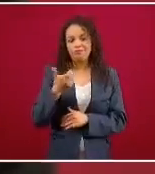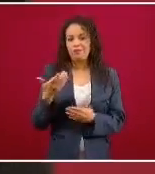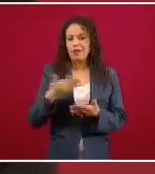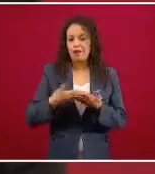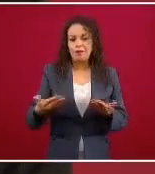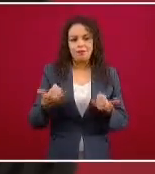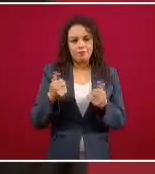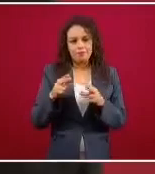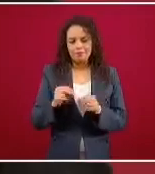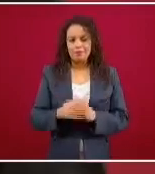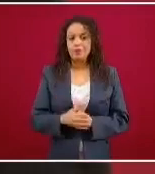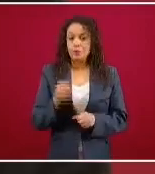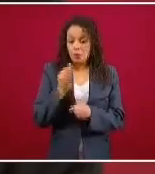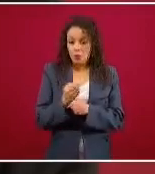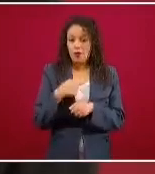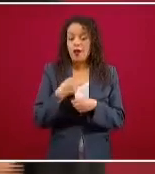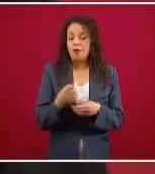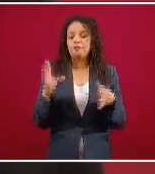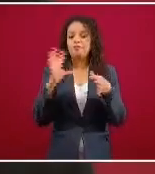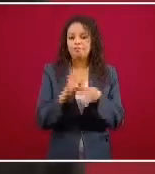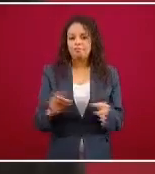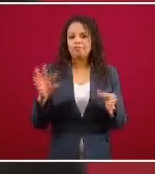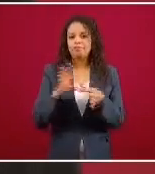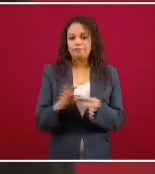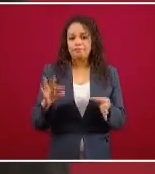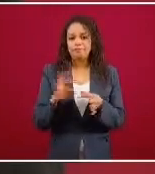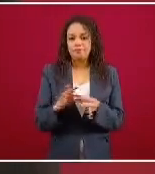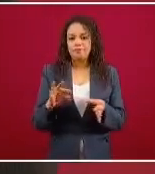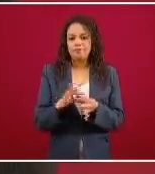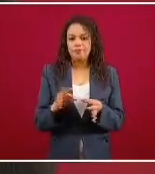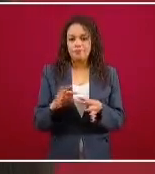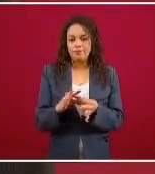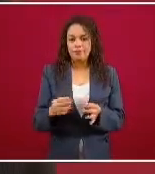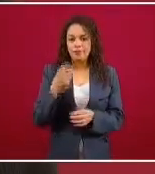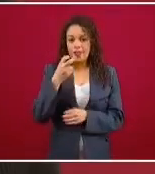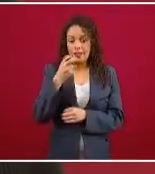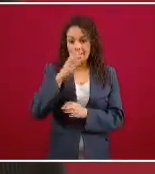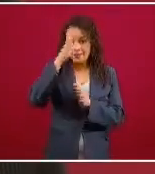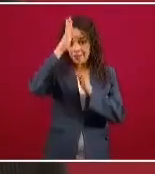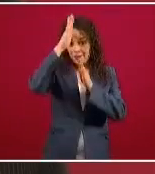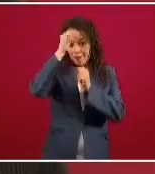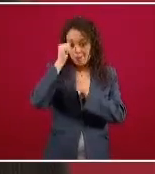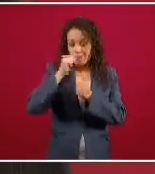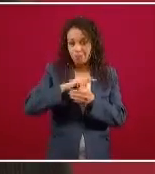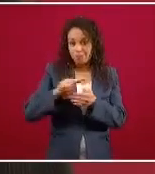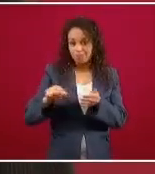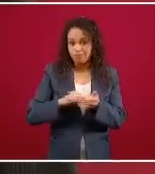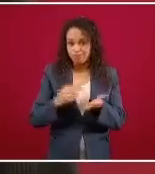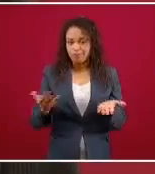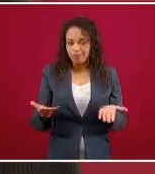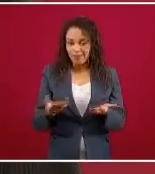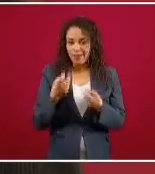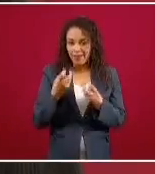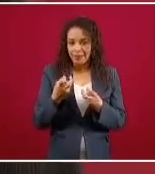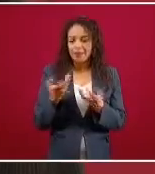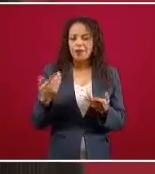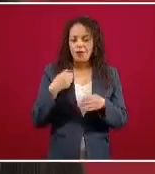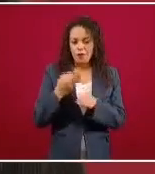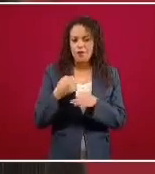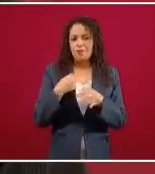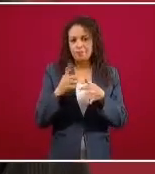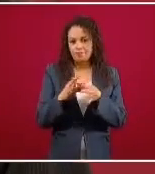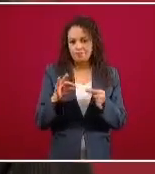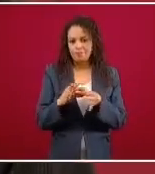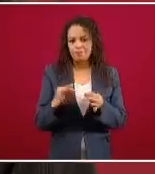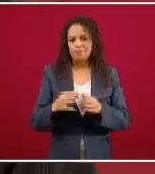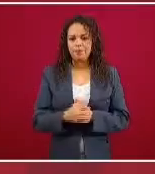Entonces vamos a explicar en qué consistió este acuerdo. Lo va a hacer Rocío